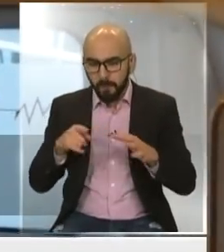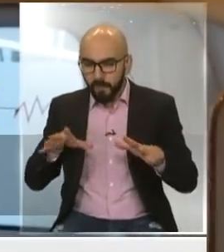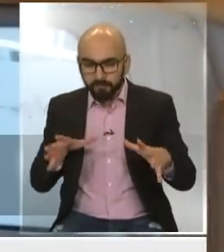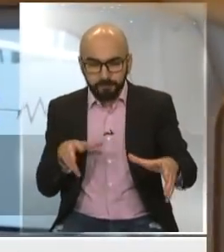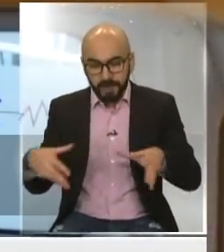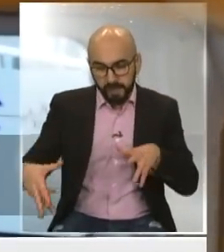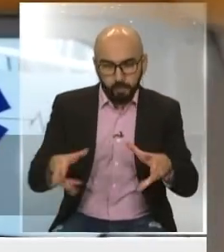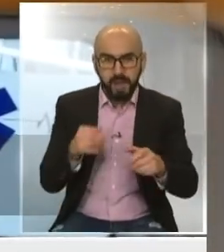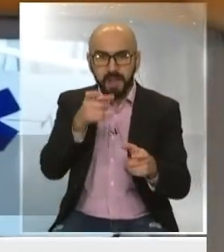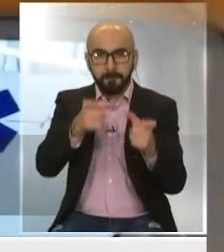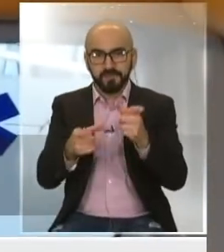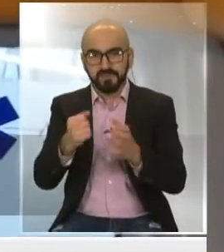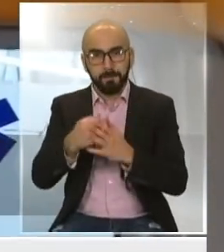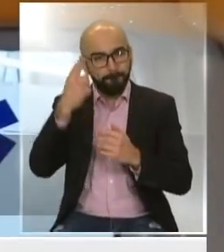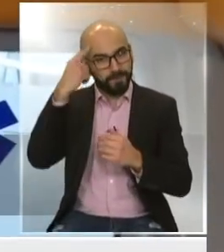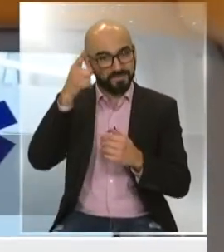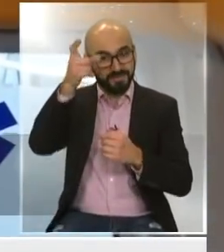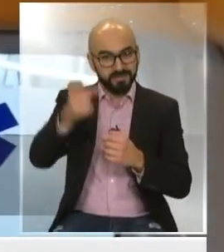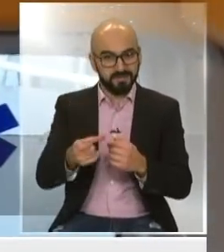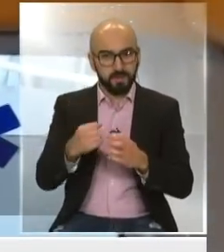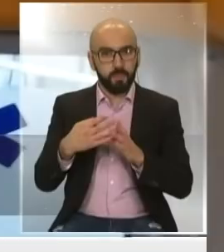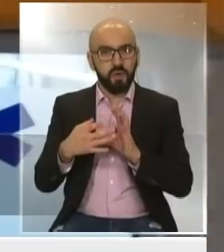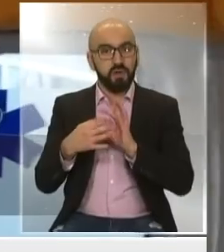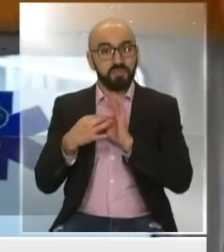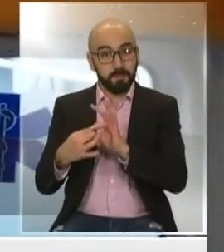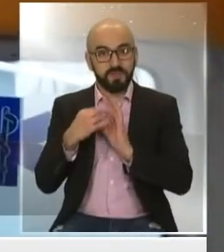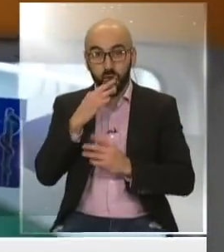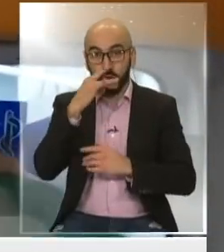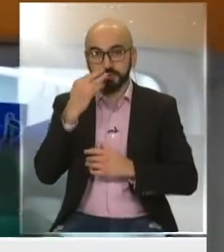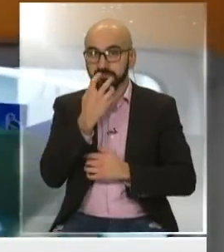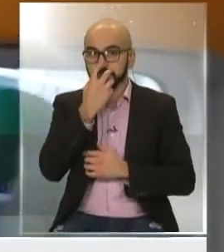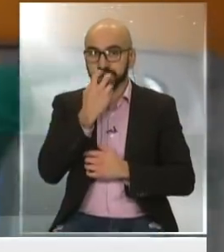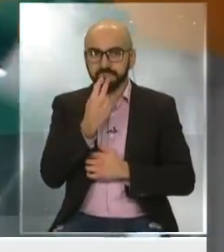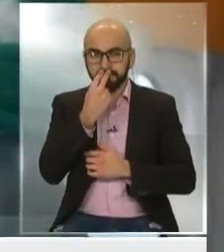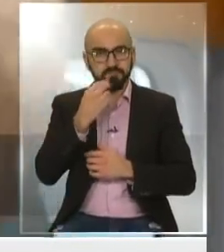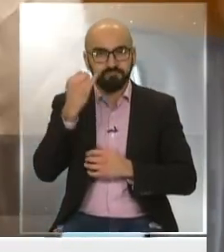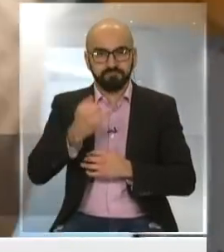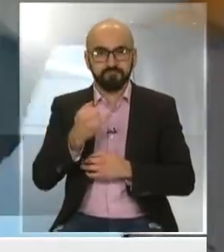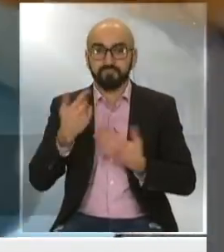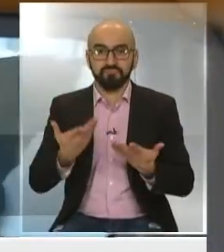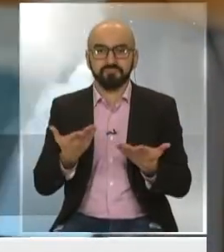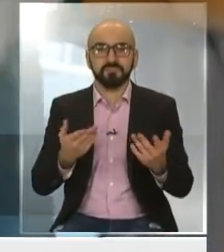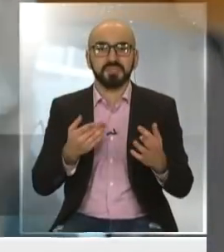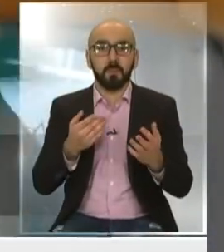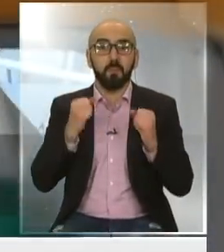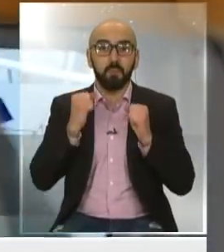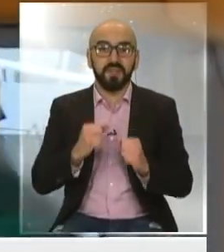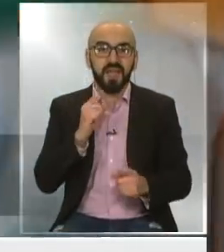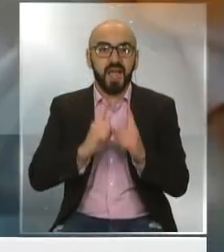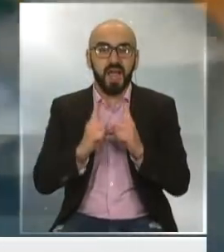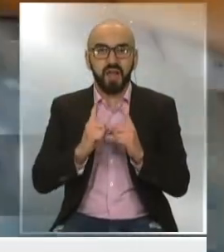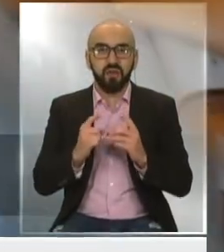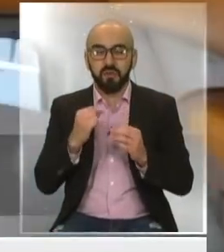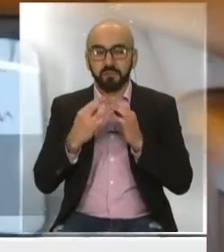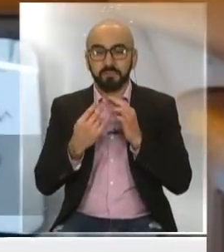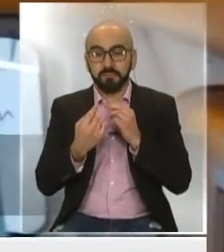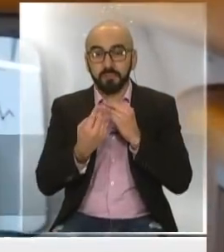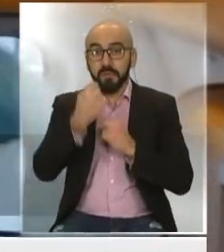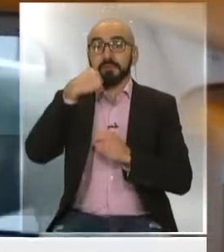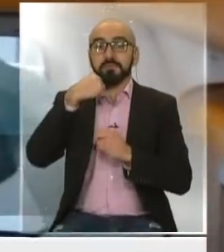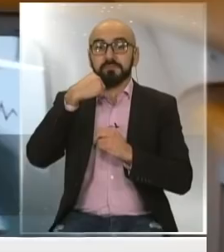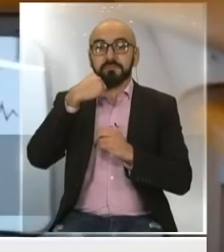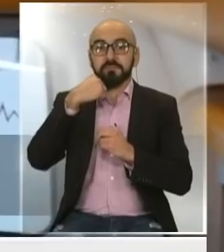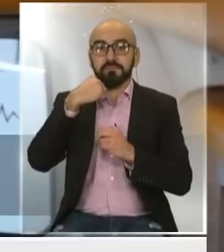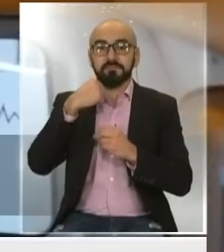todo considerando que es un paciente que es dependiente de oxígeno, lo que significa que puede producir alguna filtración a través de las esporas